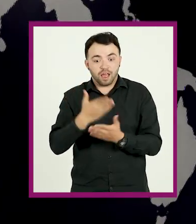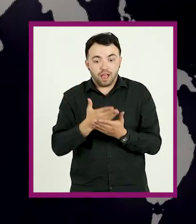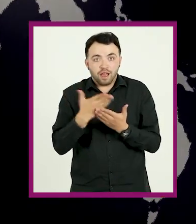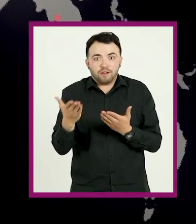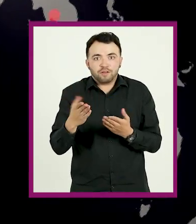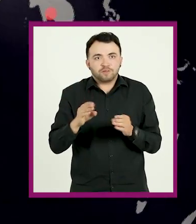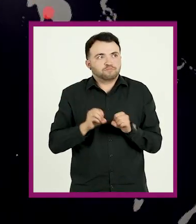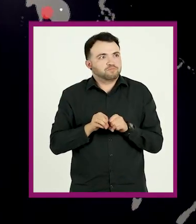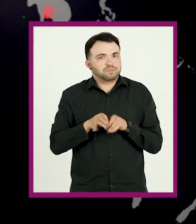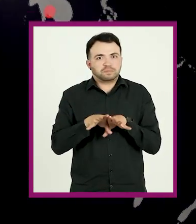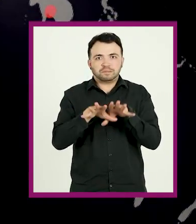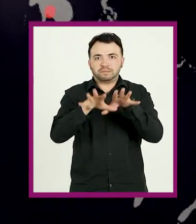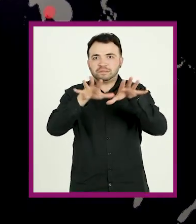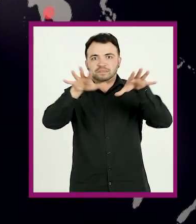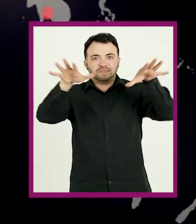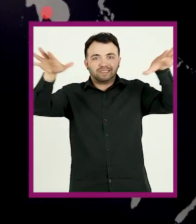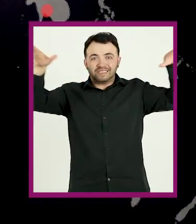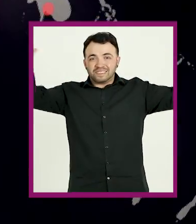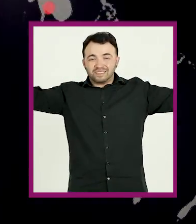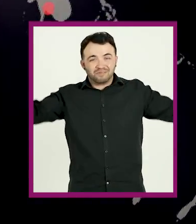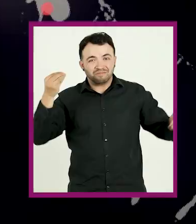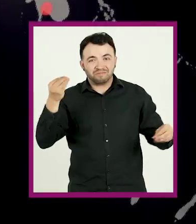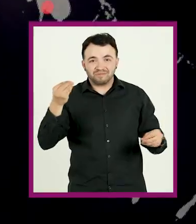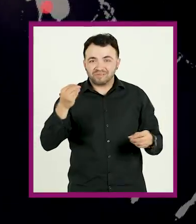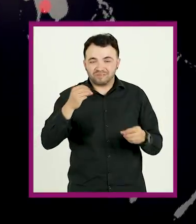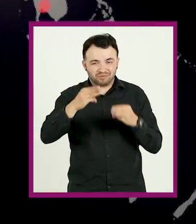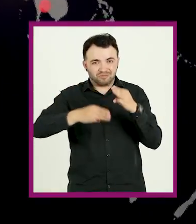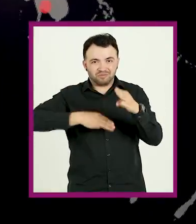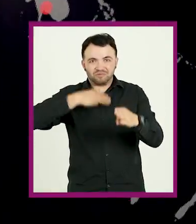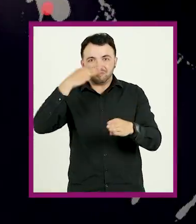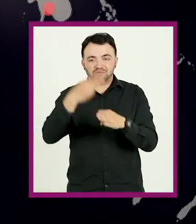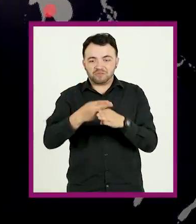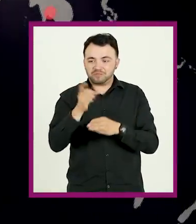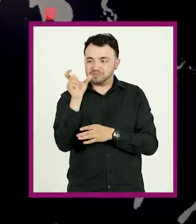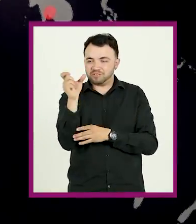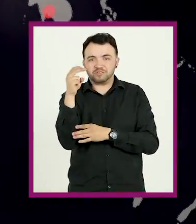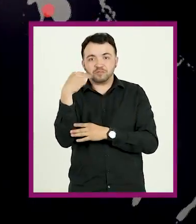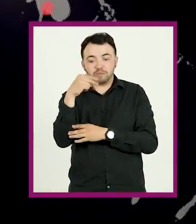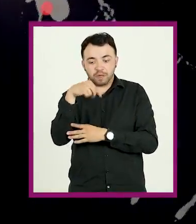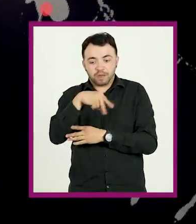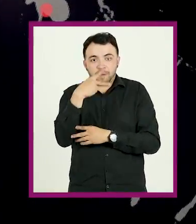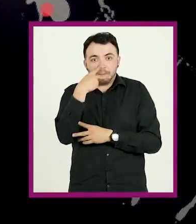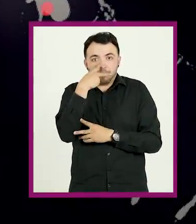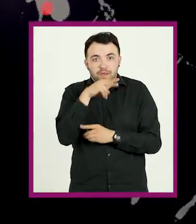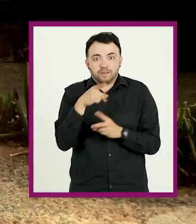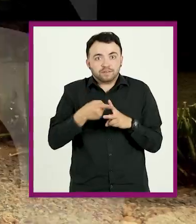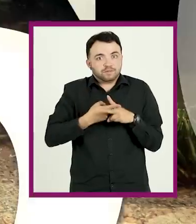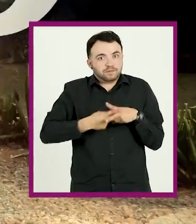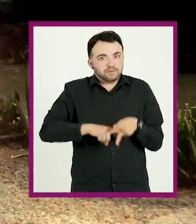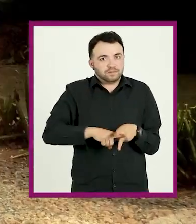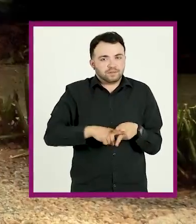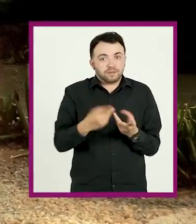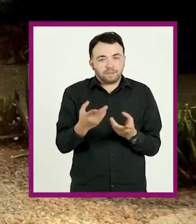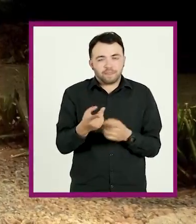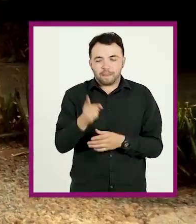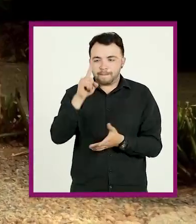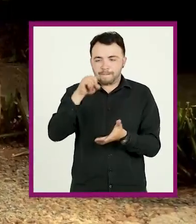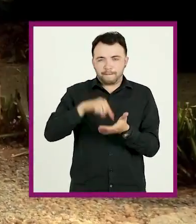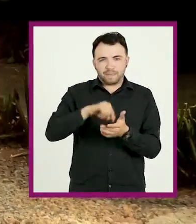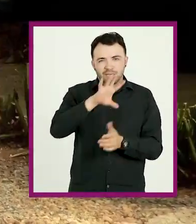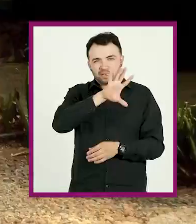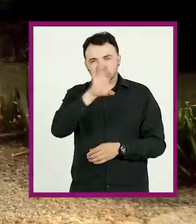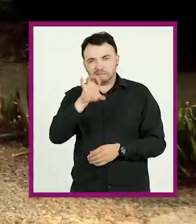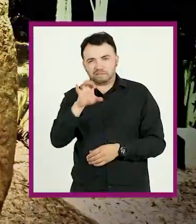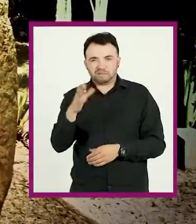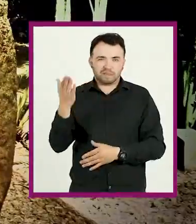cuando probablemente sea el vocablo de origen náhuatl más extendido en el planeta. Hacia el año 1500